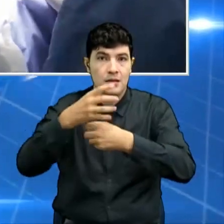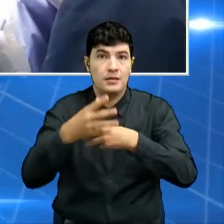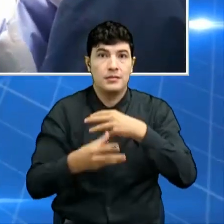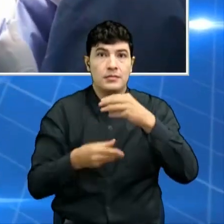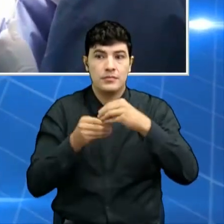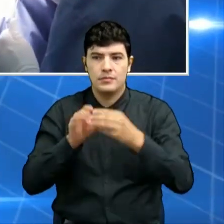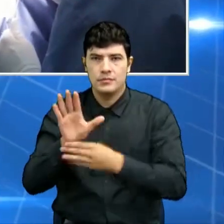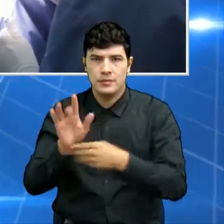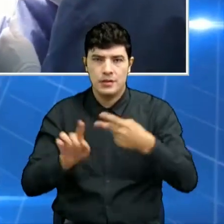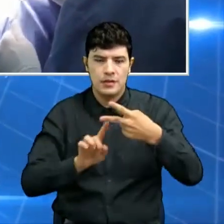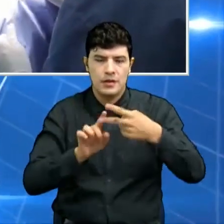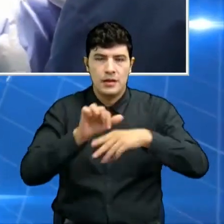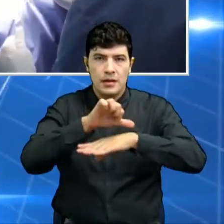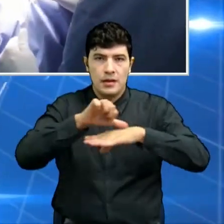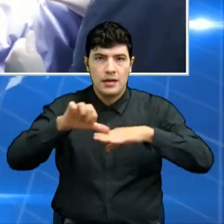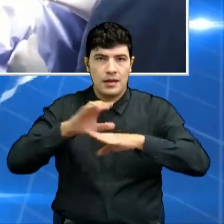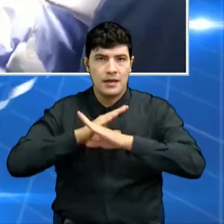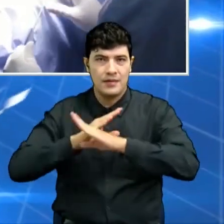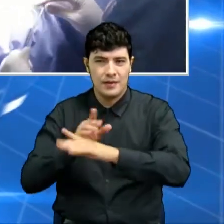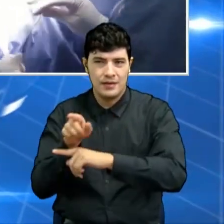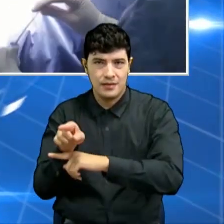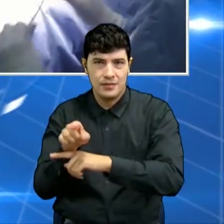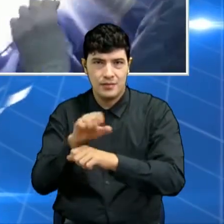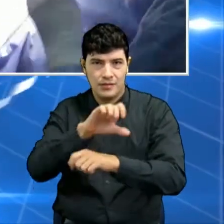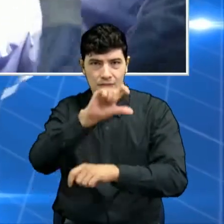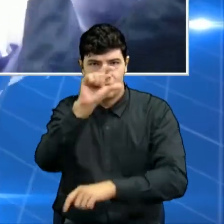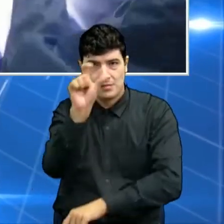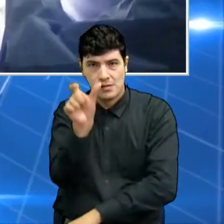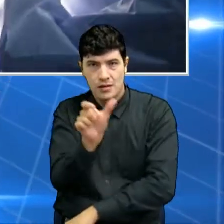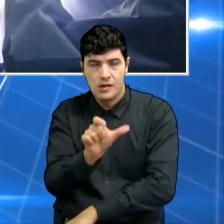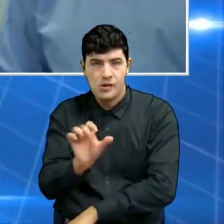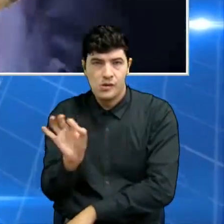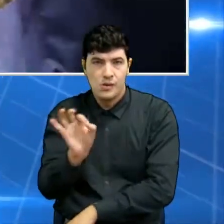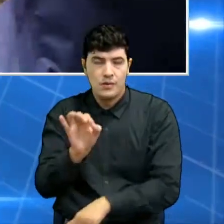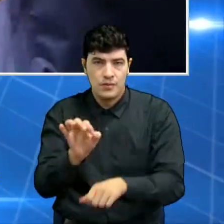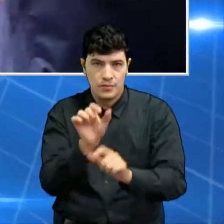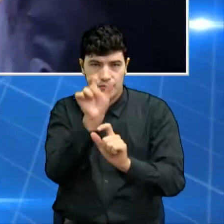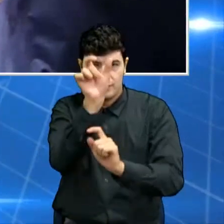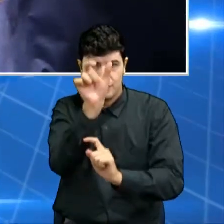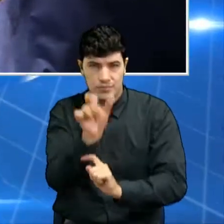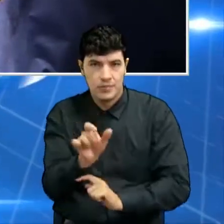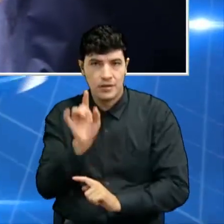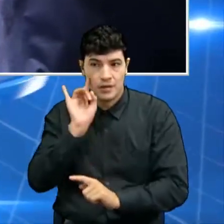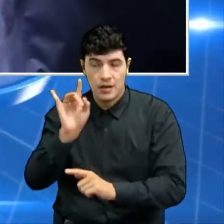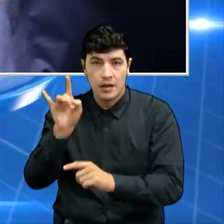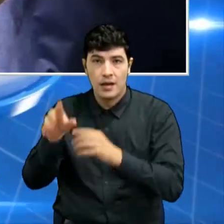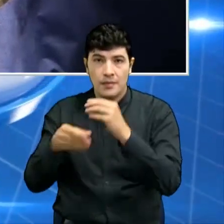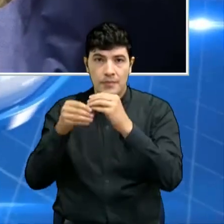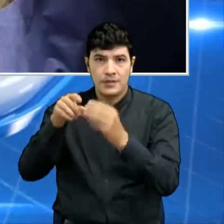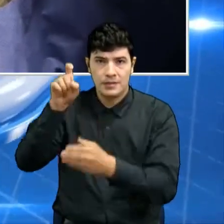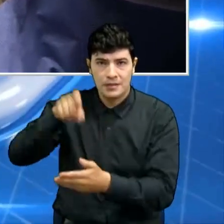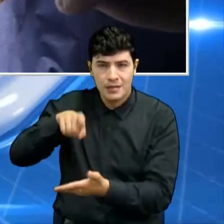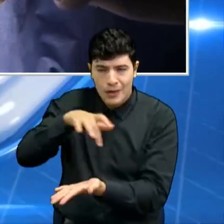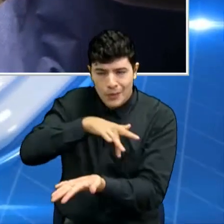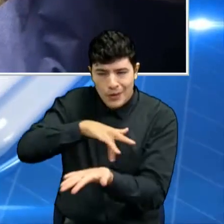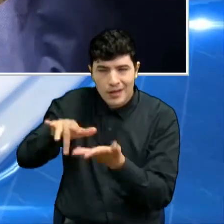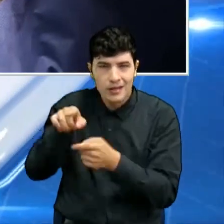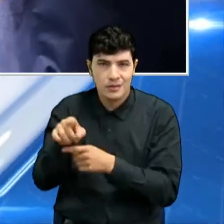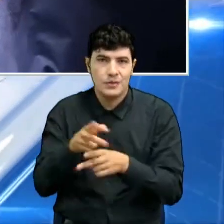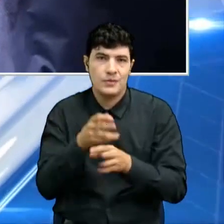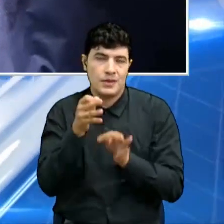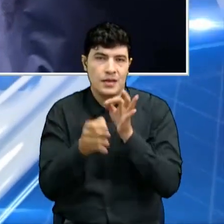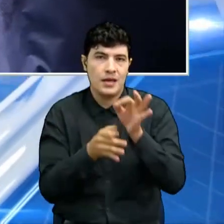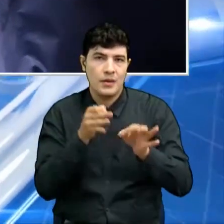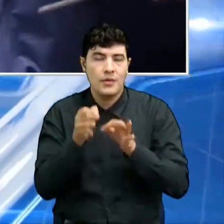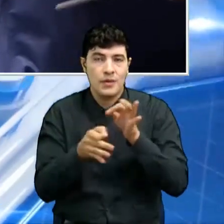además evitando la médula anclada y con la necesidad y urgencia de conservar la función